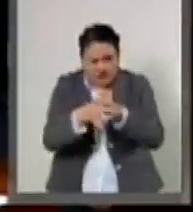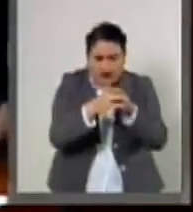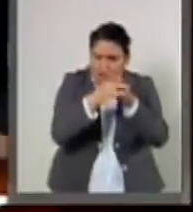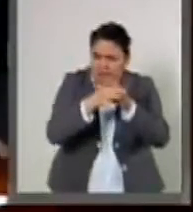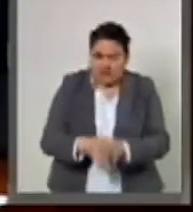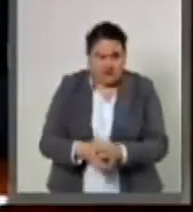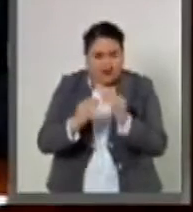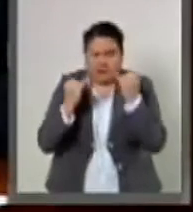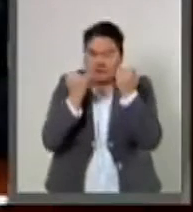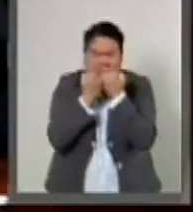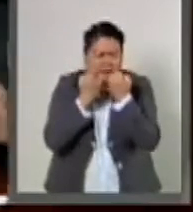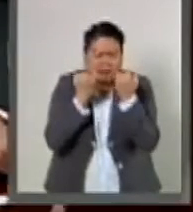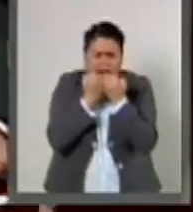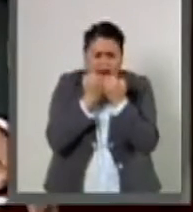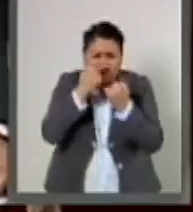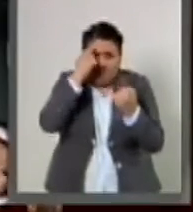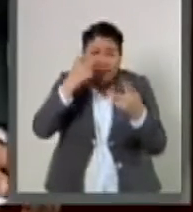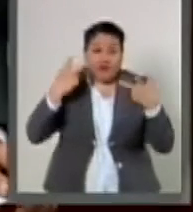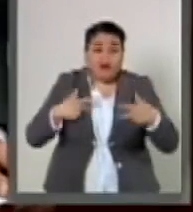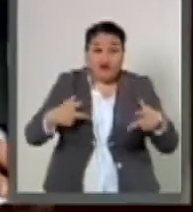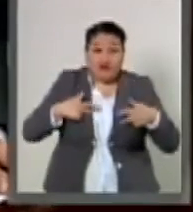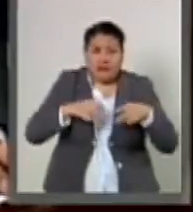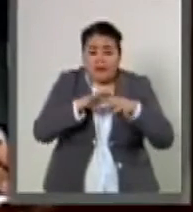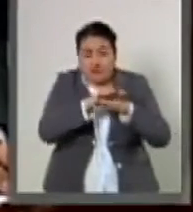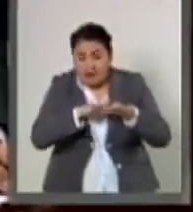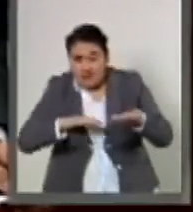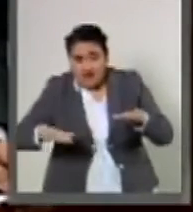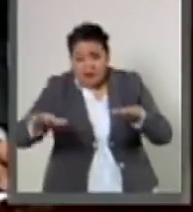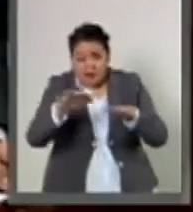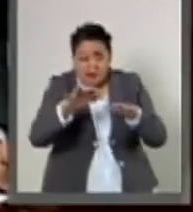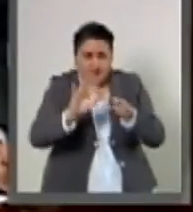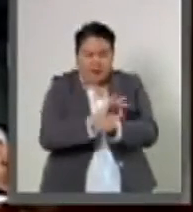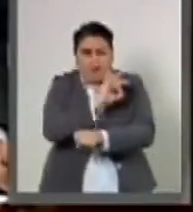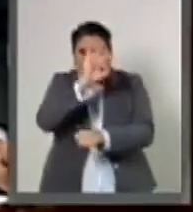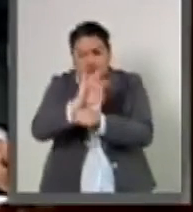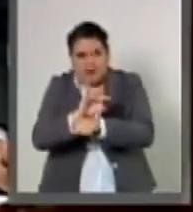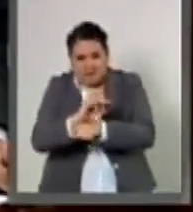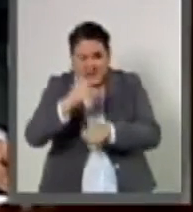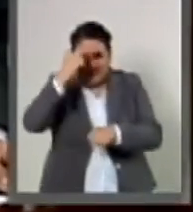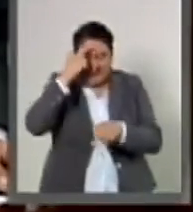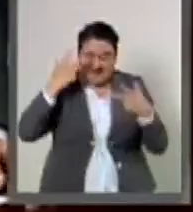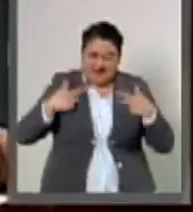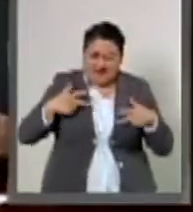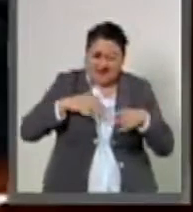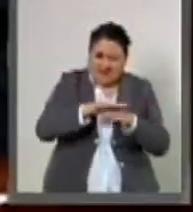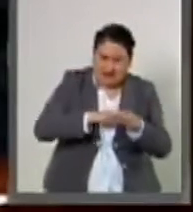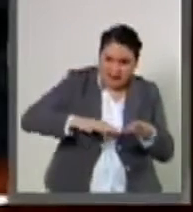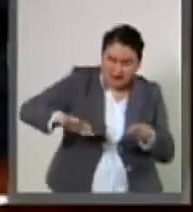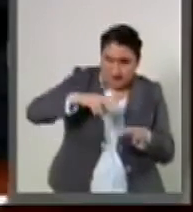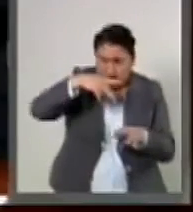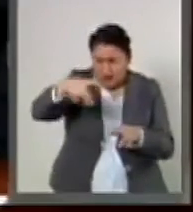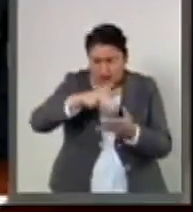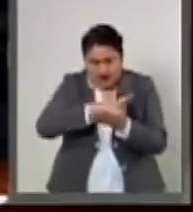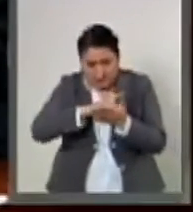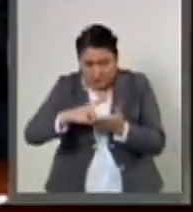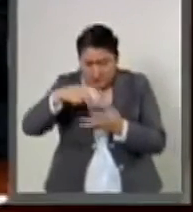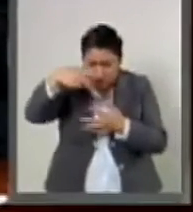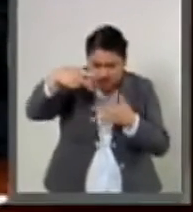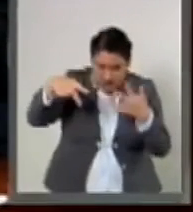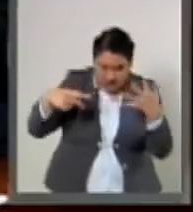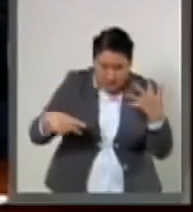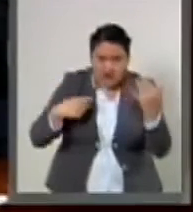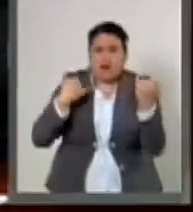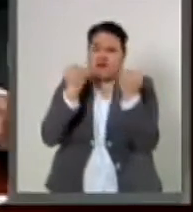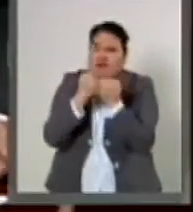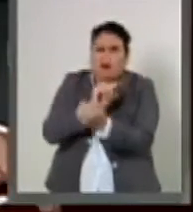dirigirse a proteger y garantizar cada una de las prerrogativas que gozan las personas, verbigracia las